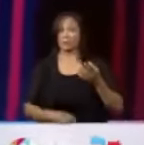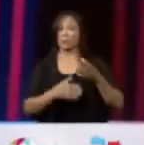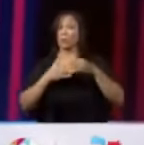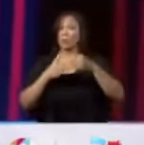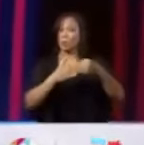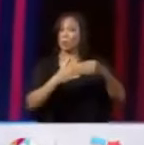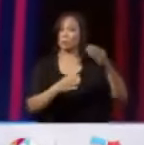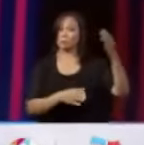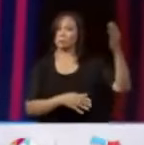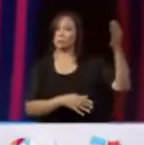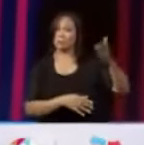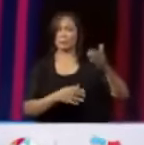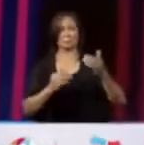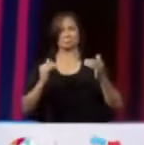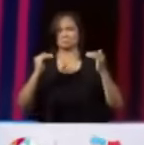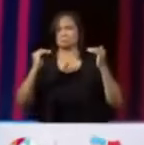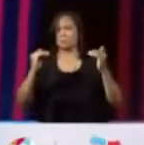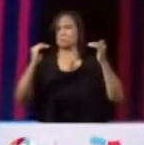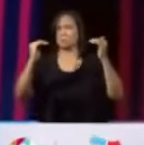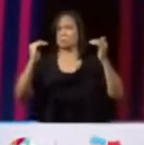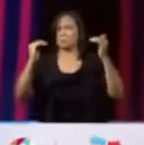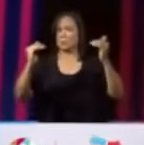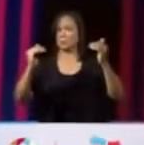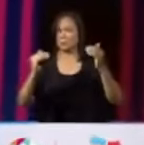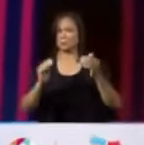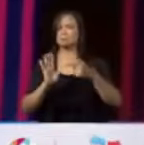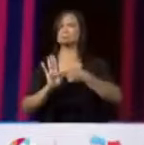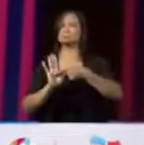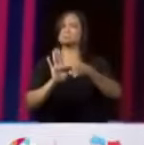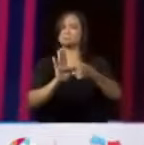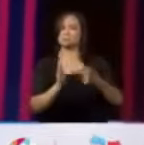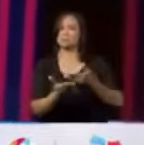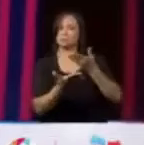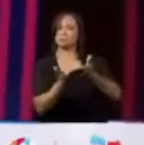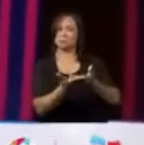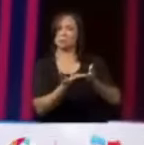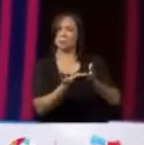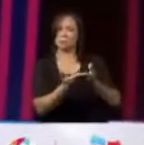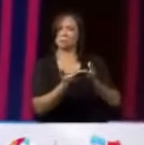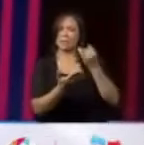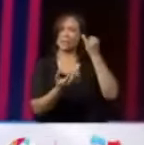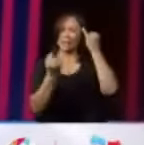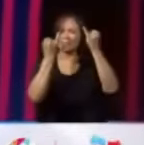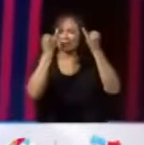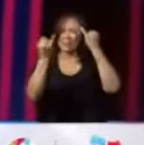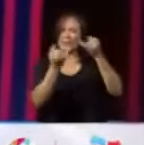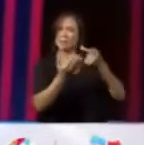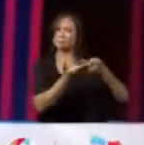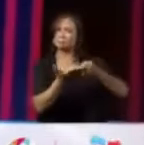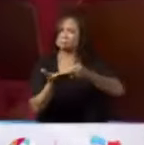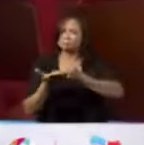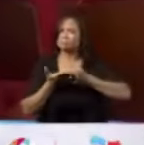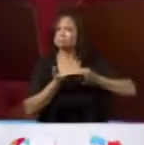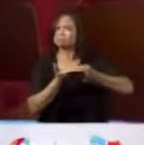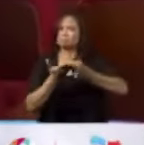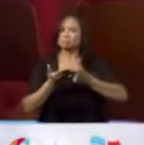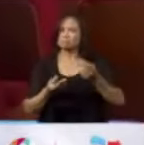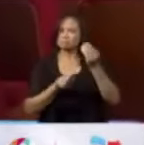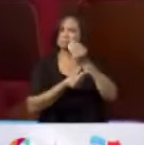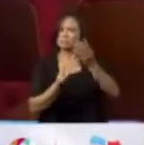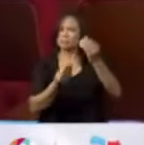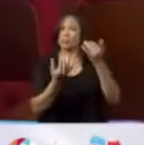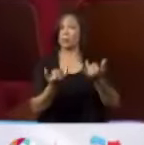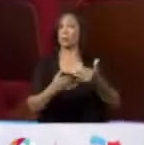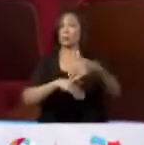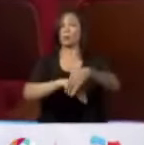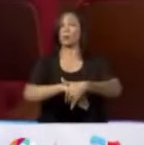los candidatos al más alto puesto electivo presentan y debaten sus ideas frente a la ciudadanía. Esta